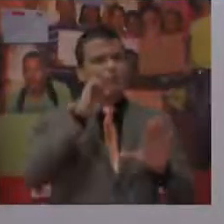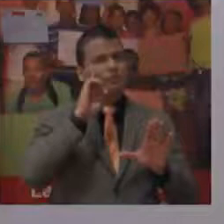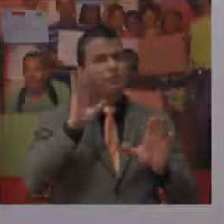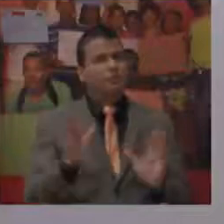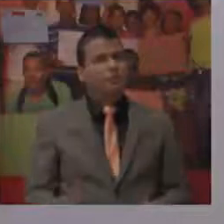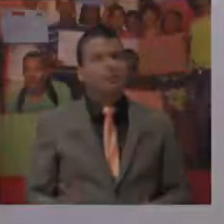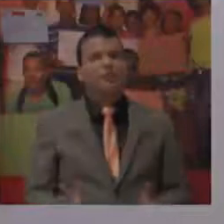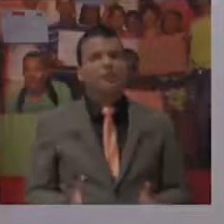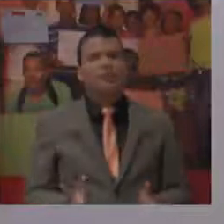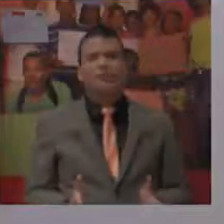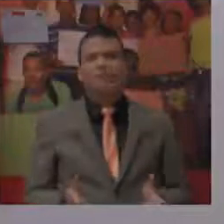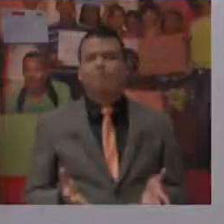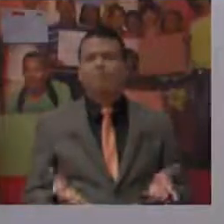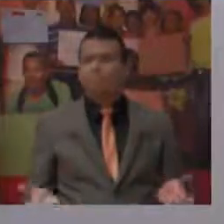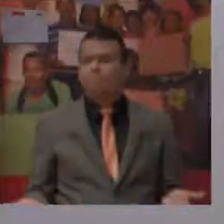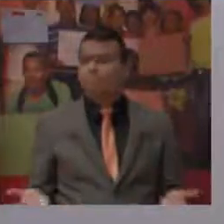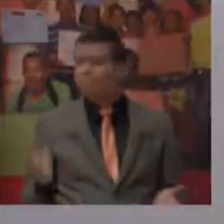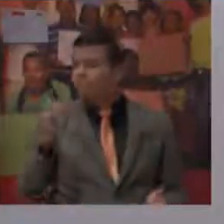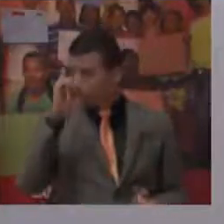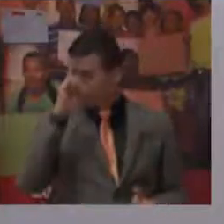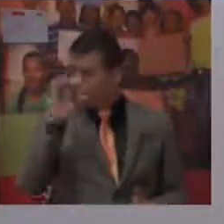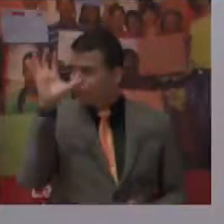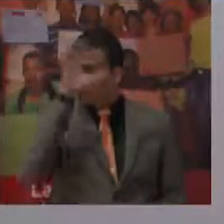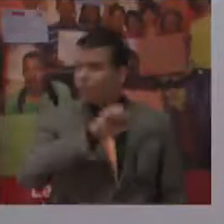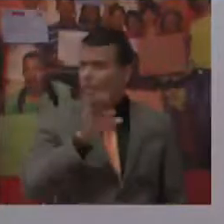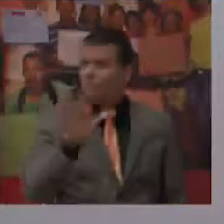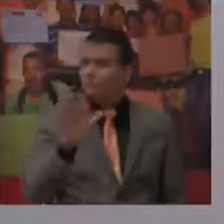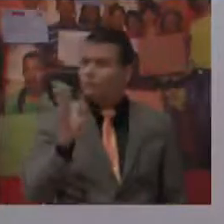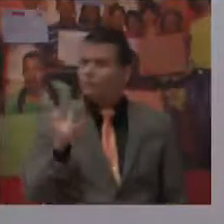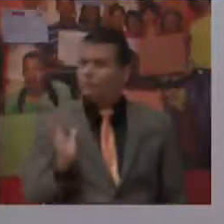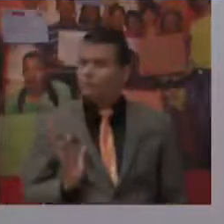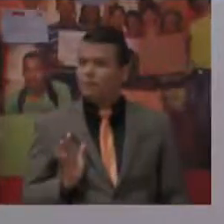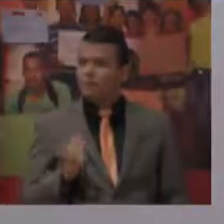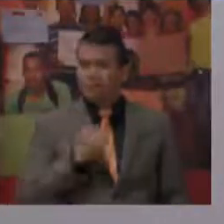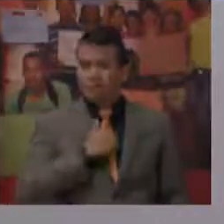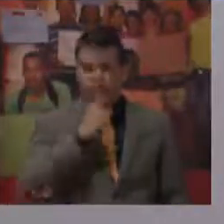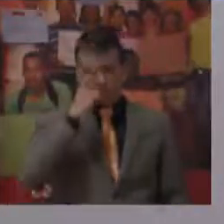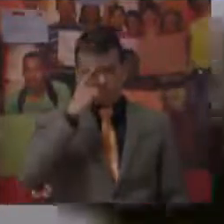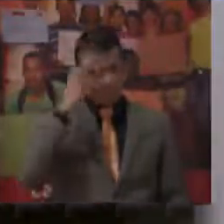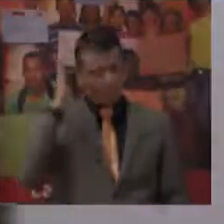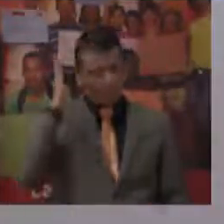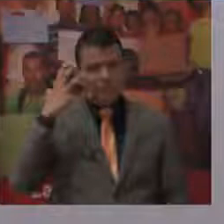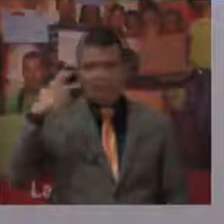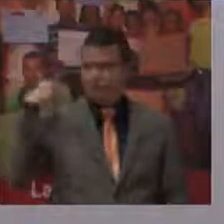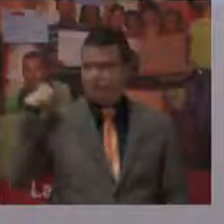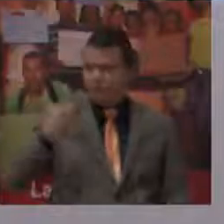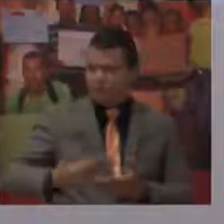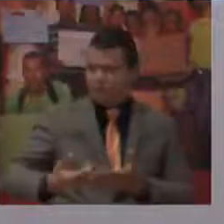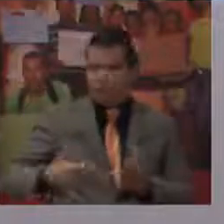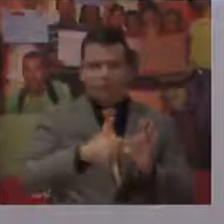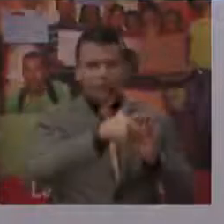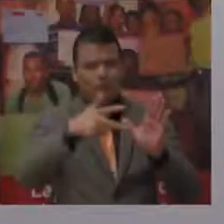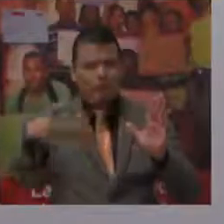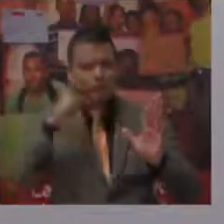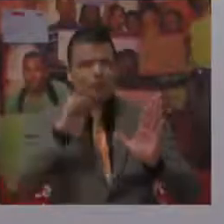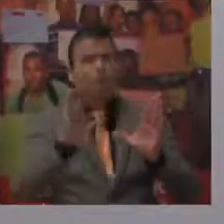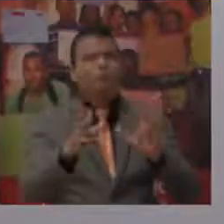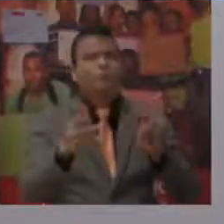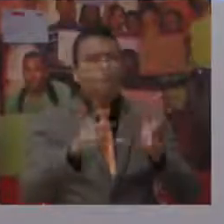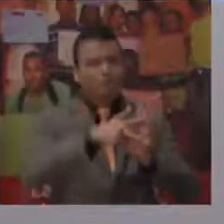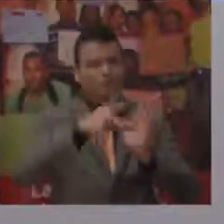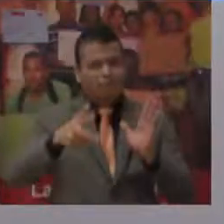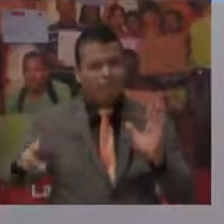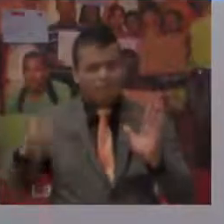abismo. Y esa puede ser una de las razones, desde el punto de vista histórico del constitucionalismo colombiano, por la